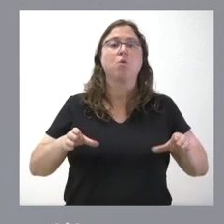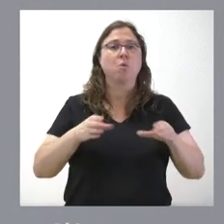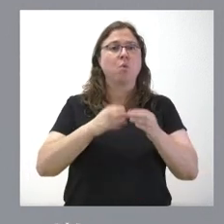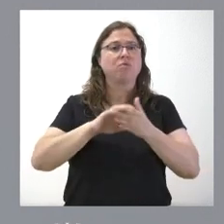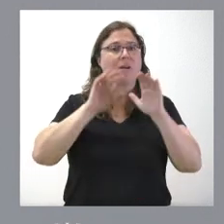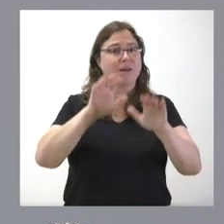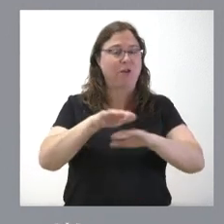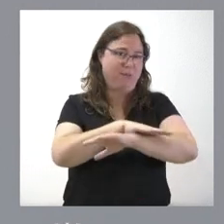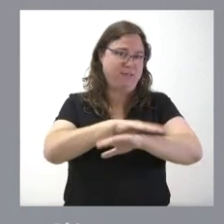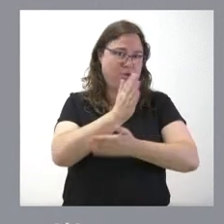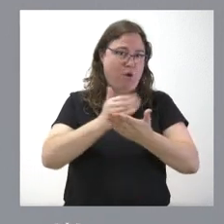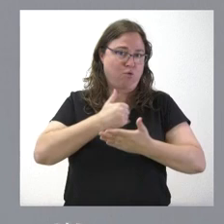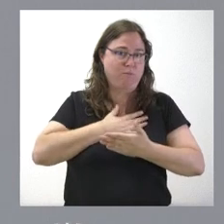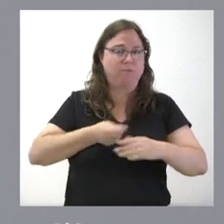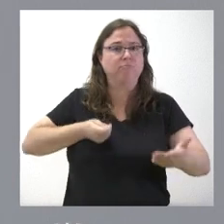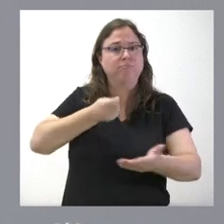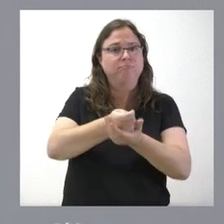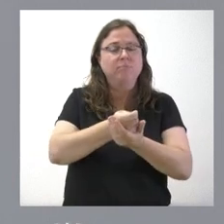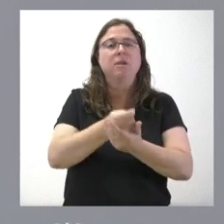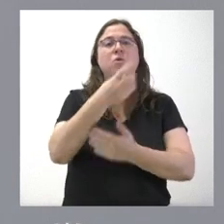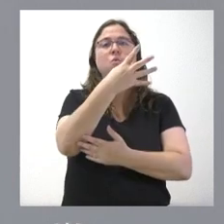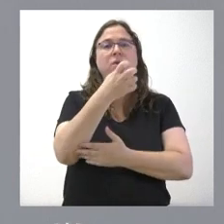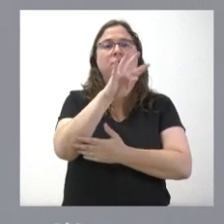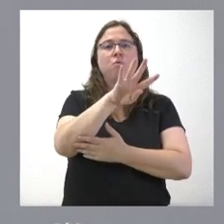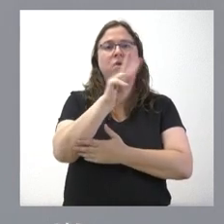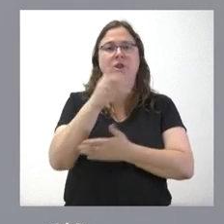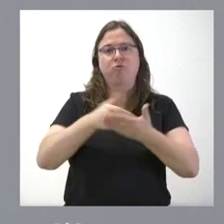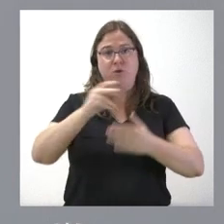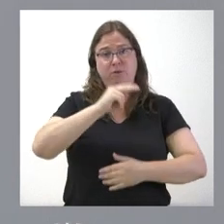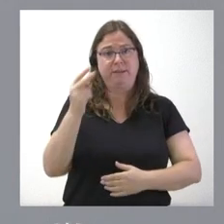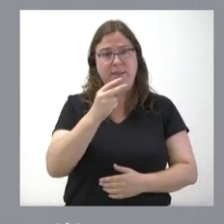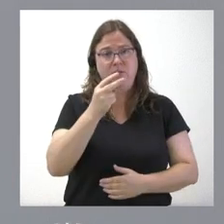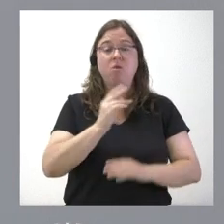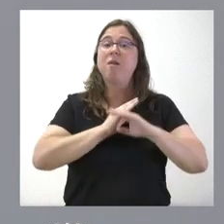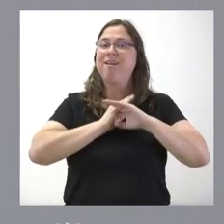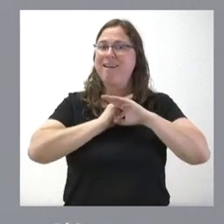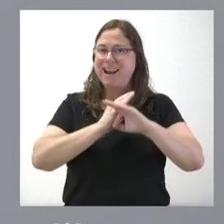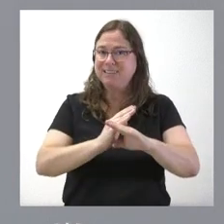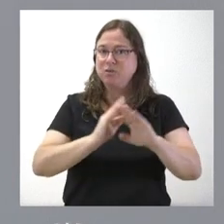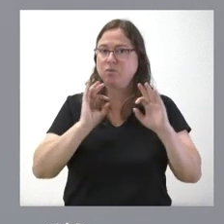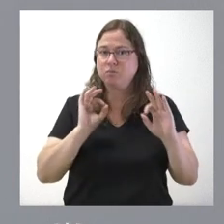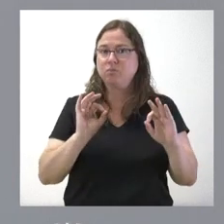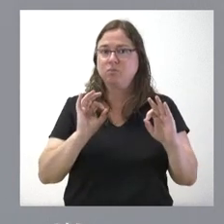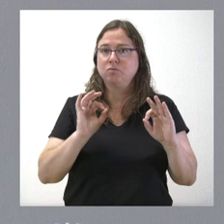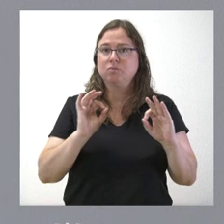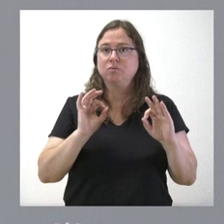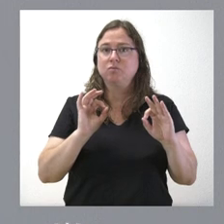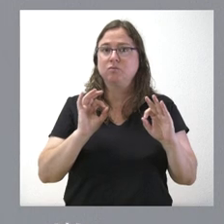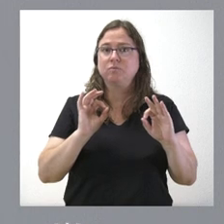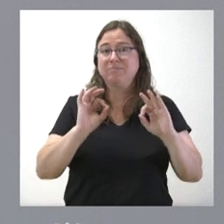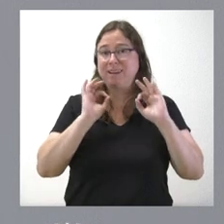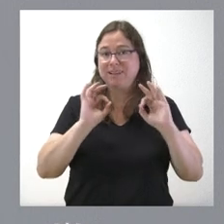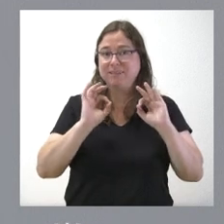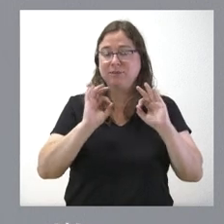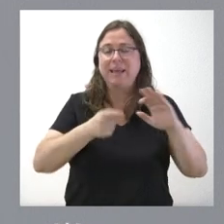León la administración autonómica aportó 442 millones de euros el resto es fundamentalmente